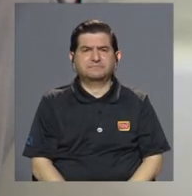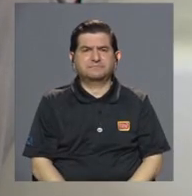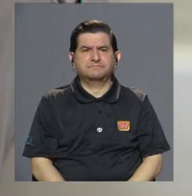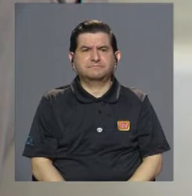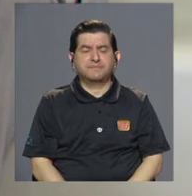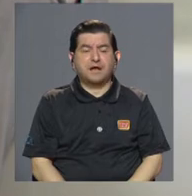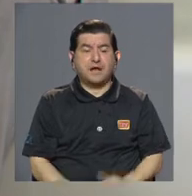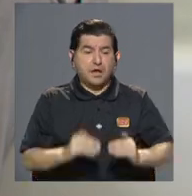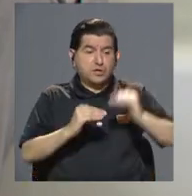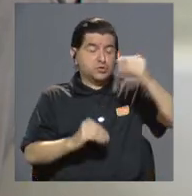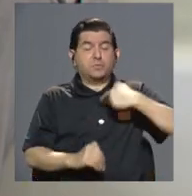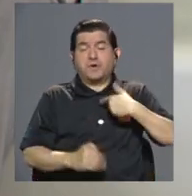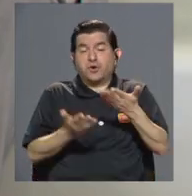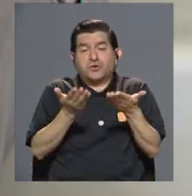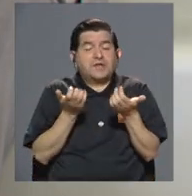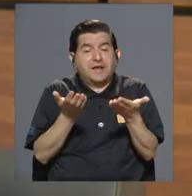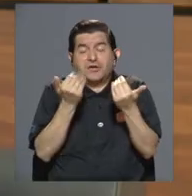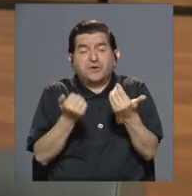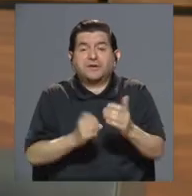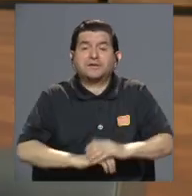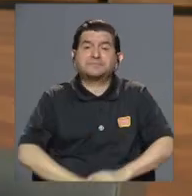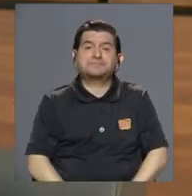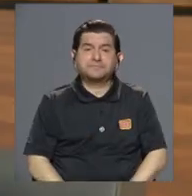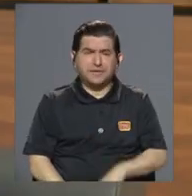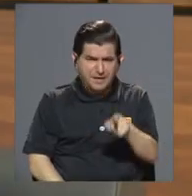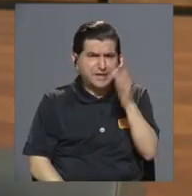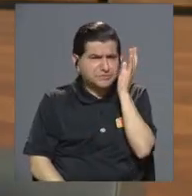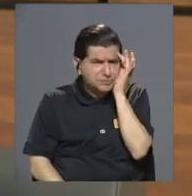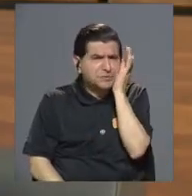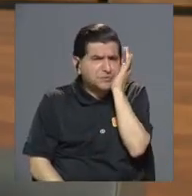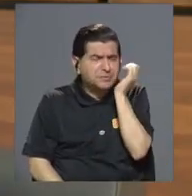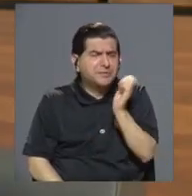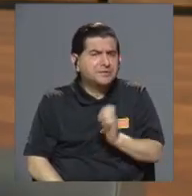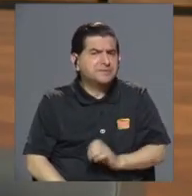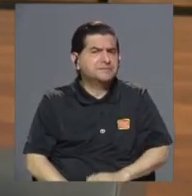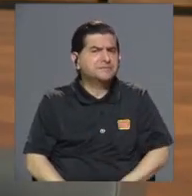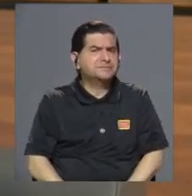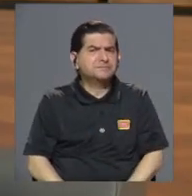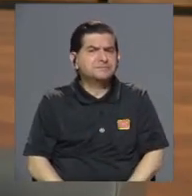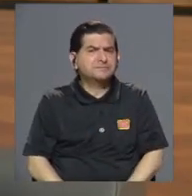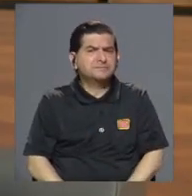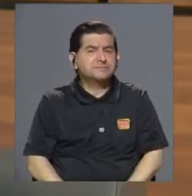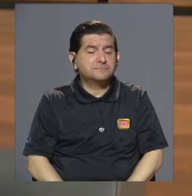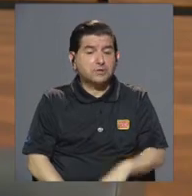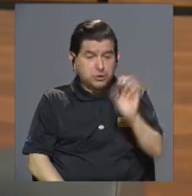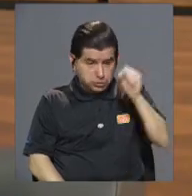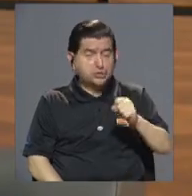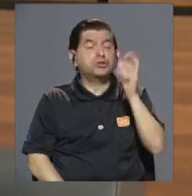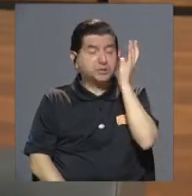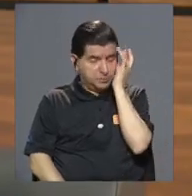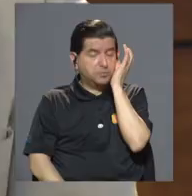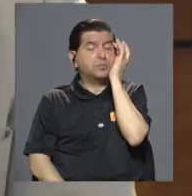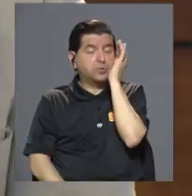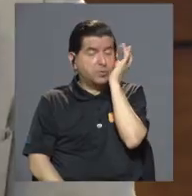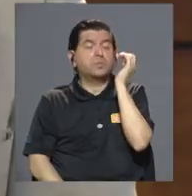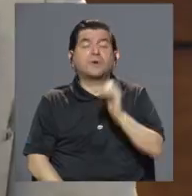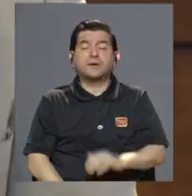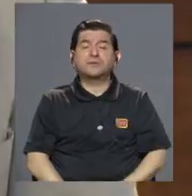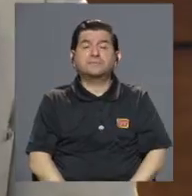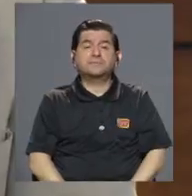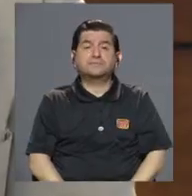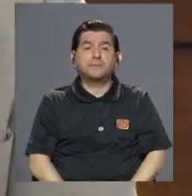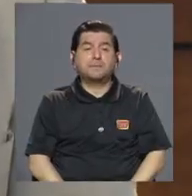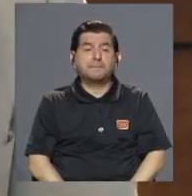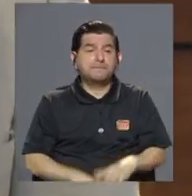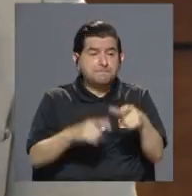Más del que yo quisiera. Eso es muy preocupante, don Jaime. Sí, muy preocupante. Porque parece que hay